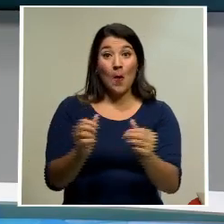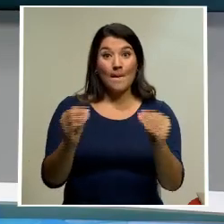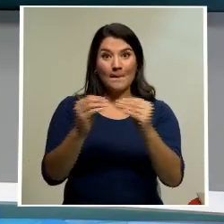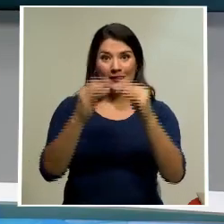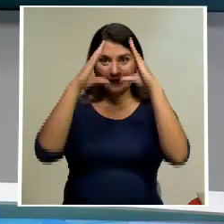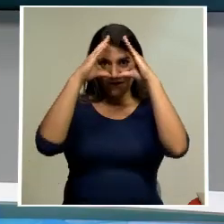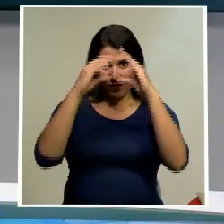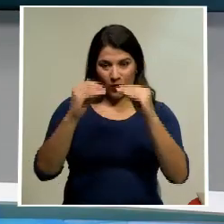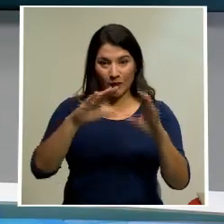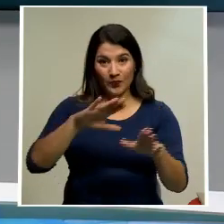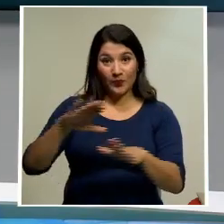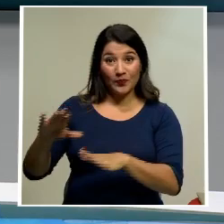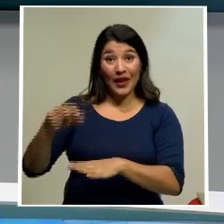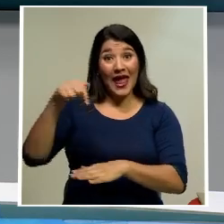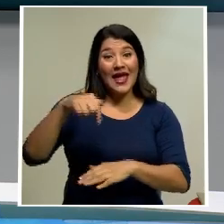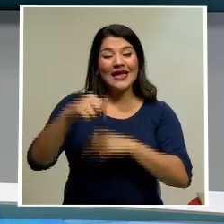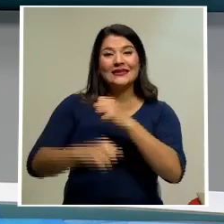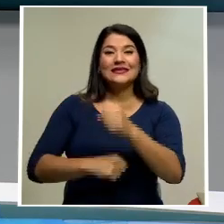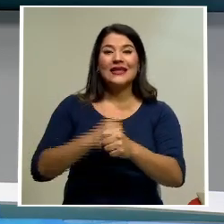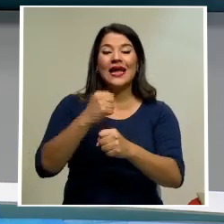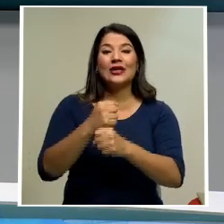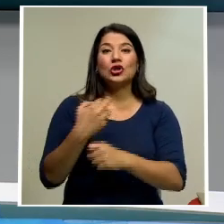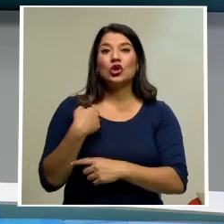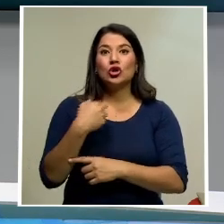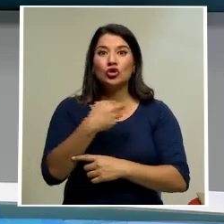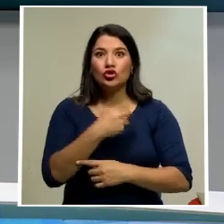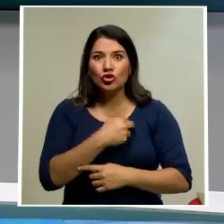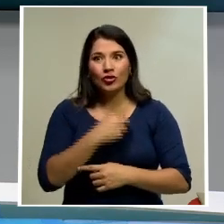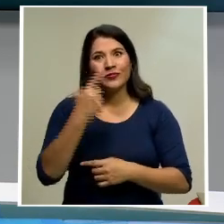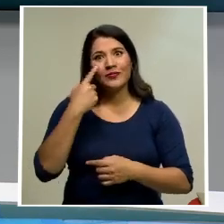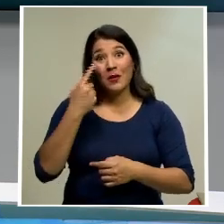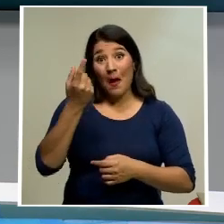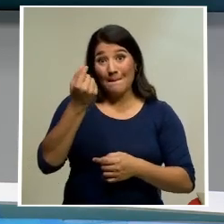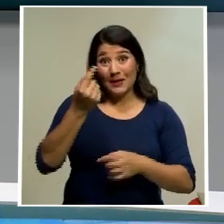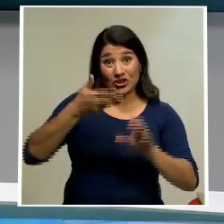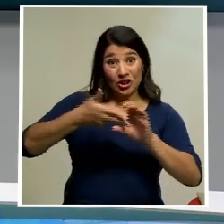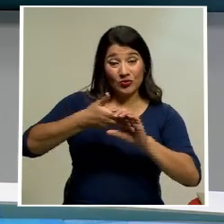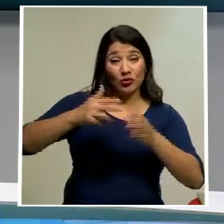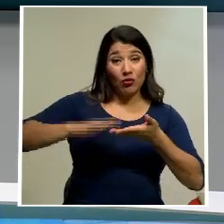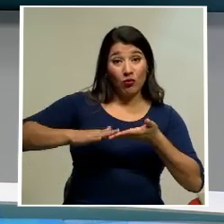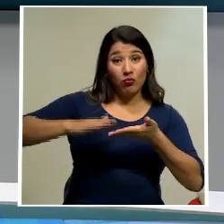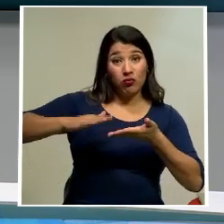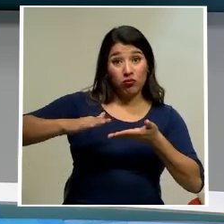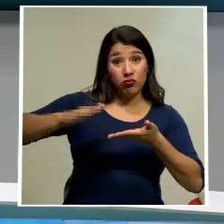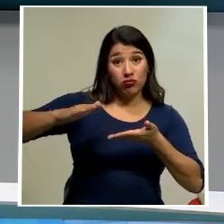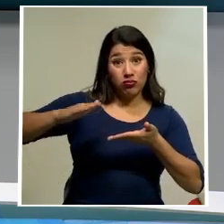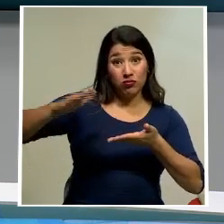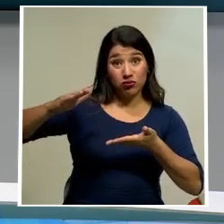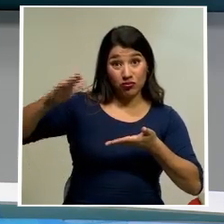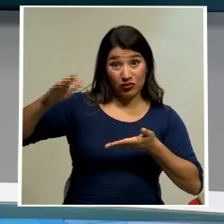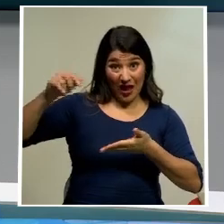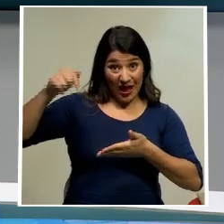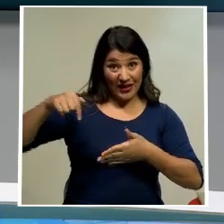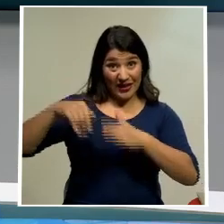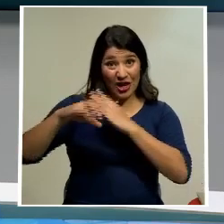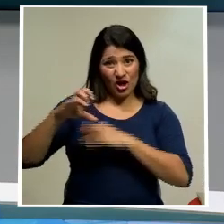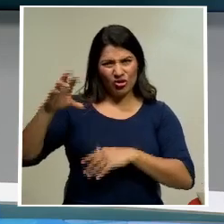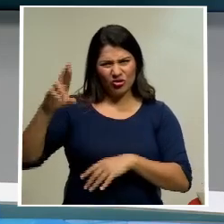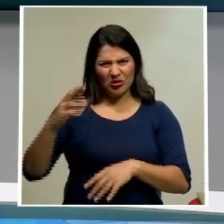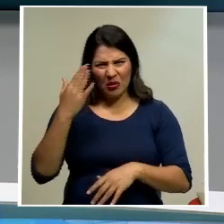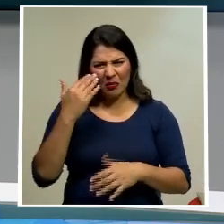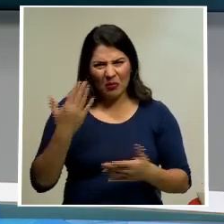información. Durante todo este año hemos percibido grandes aumentos en el precio de los combustibles en nuestro país. ¿A qué se deben